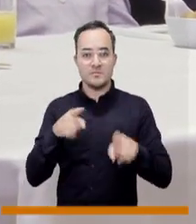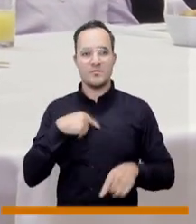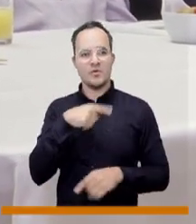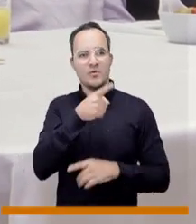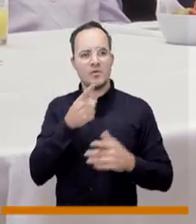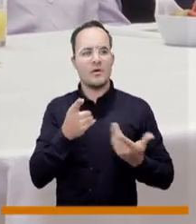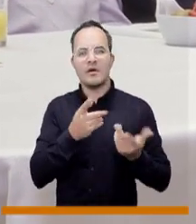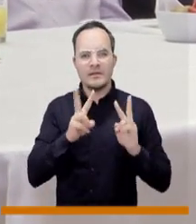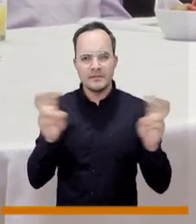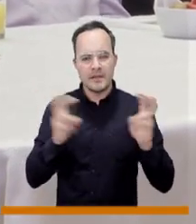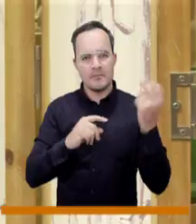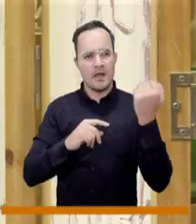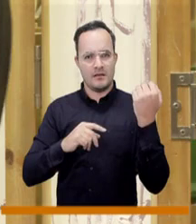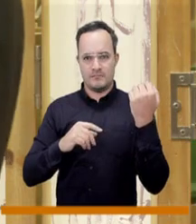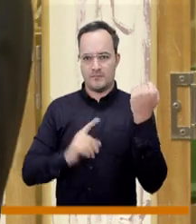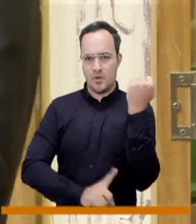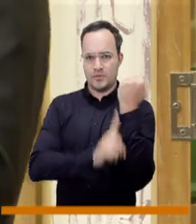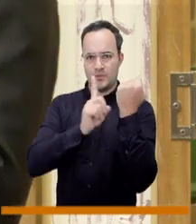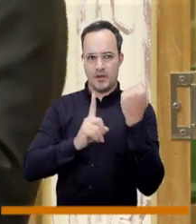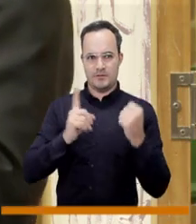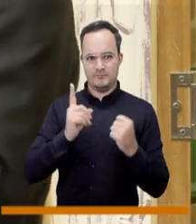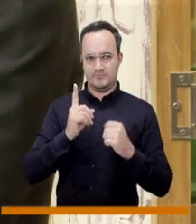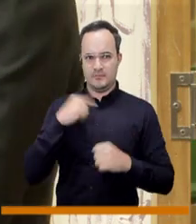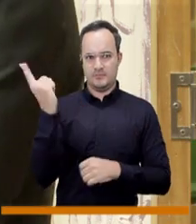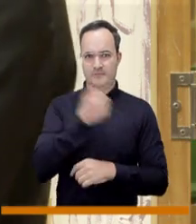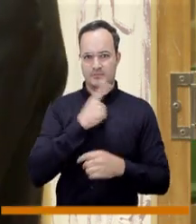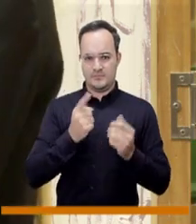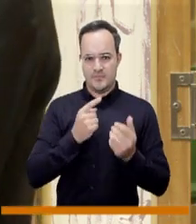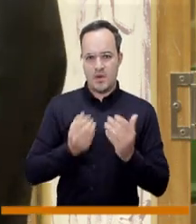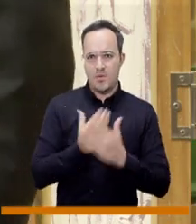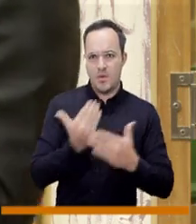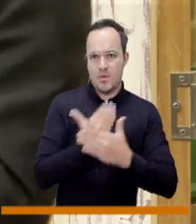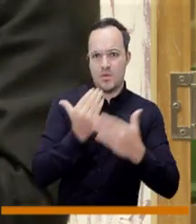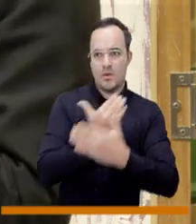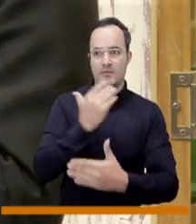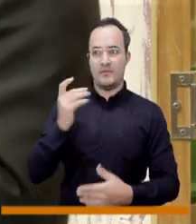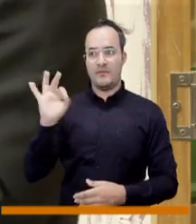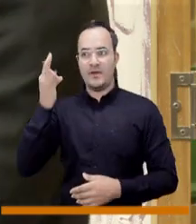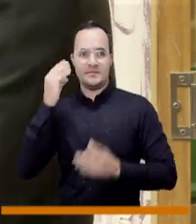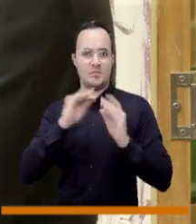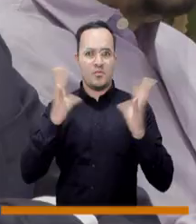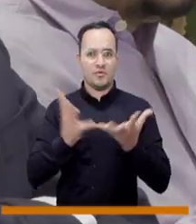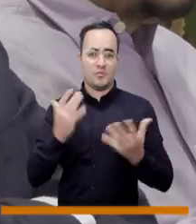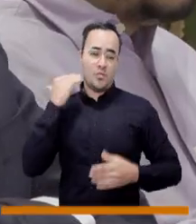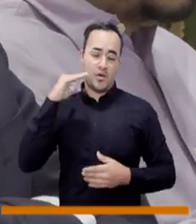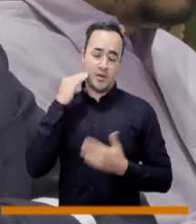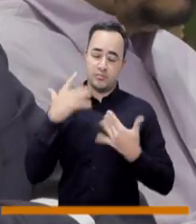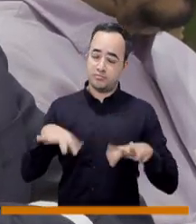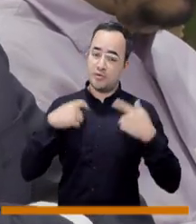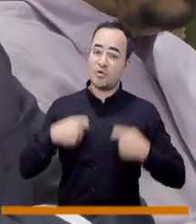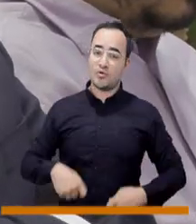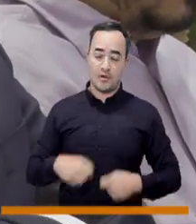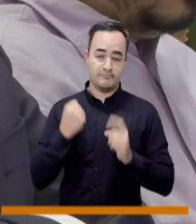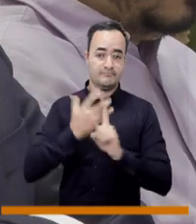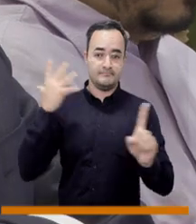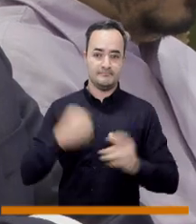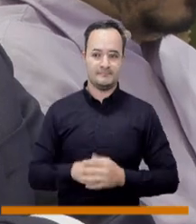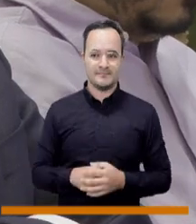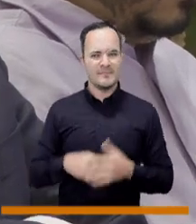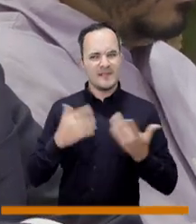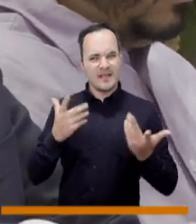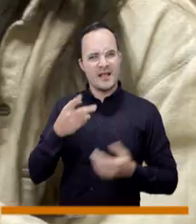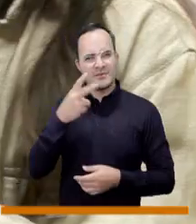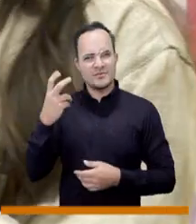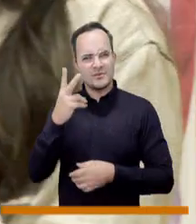para la renovación también de la creación contemporánea en Francia y en todo el mundo Estas actividades que vamos a tener en los